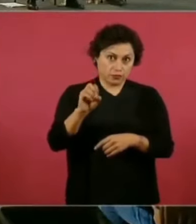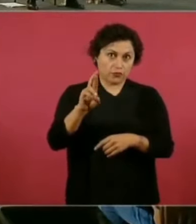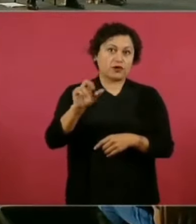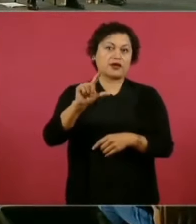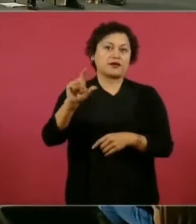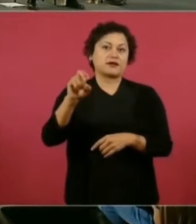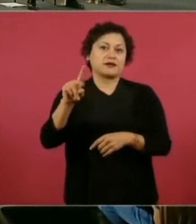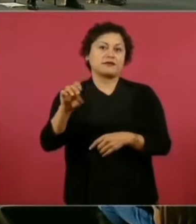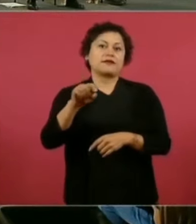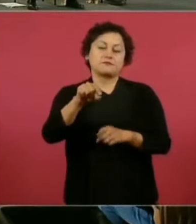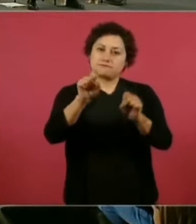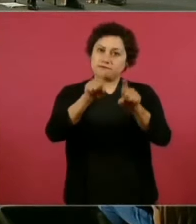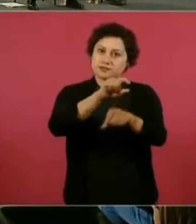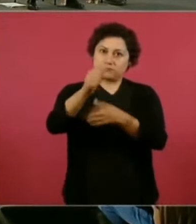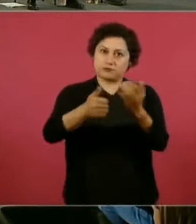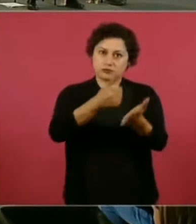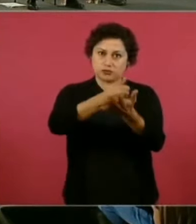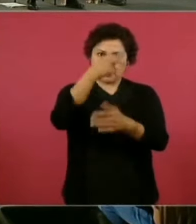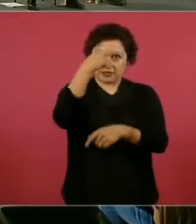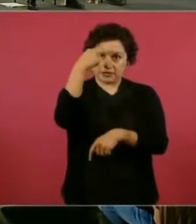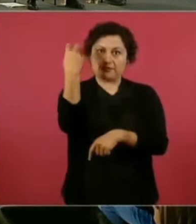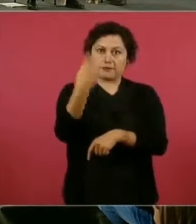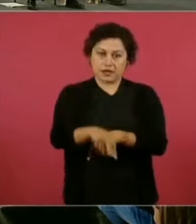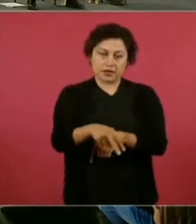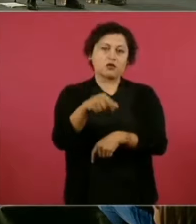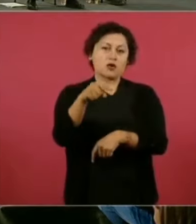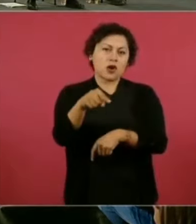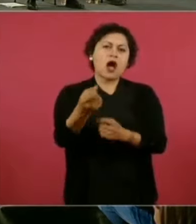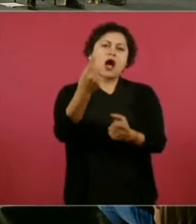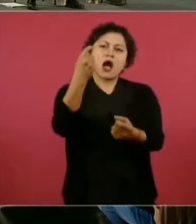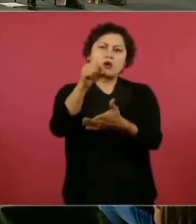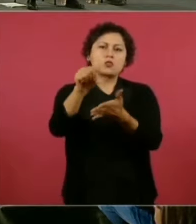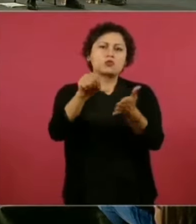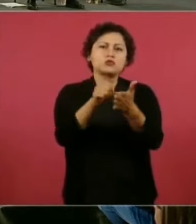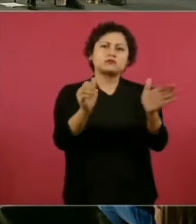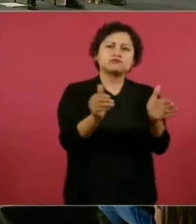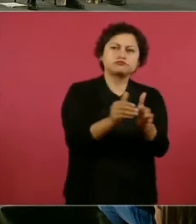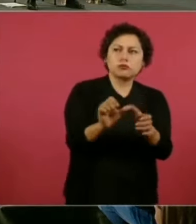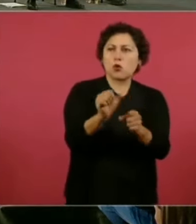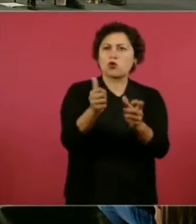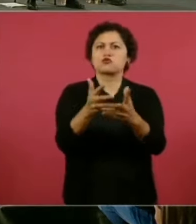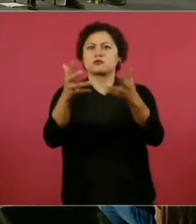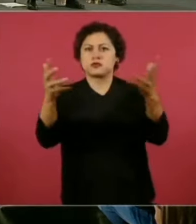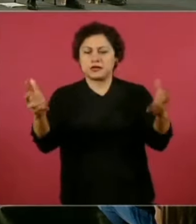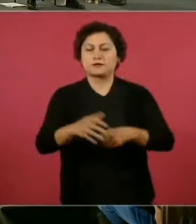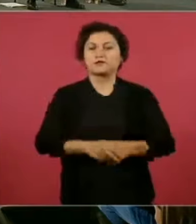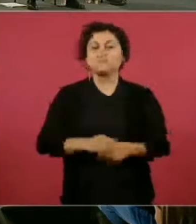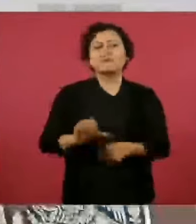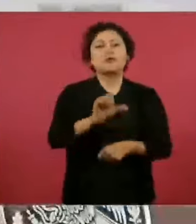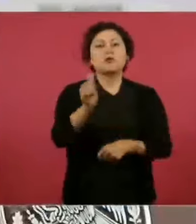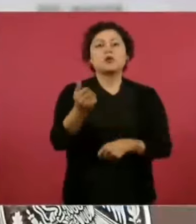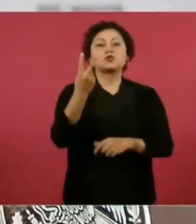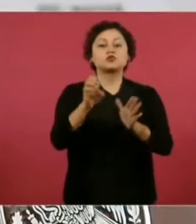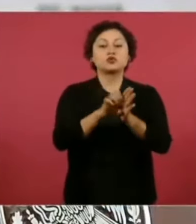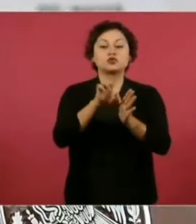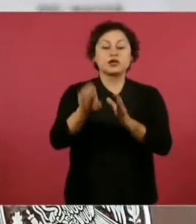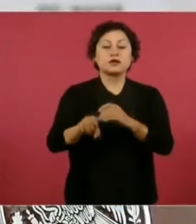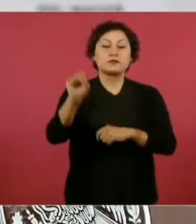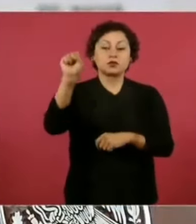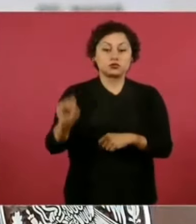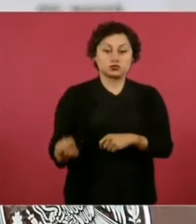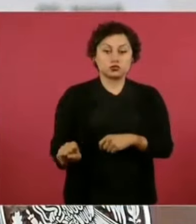aquí en la Ciudad de México, porque también hay centros de salud más grandes y más resolutivos. Y también traemos dos ejemplos del sur, uno del Centro de